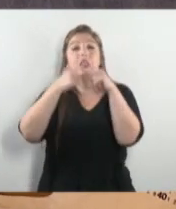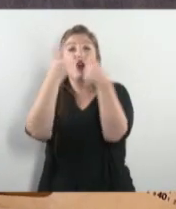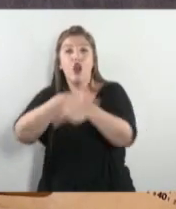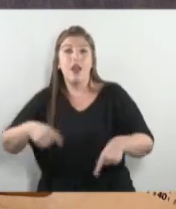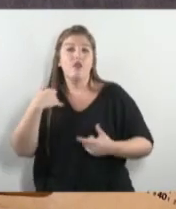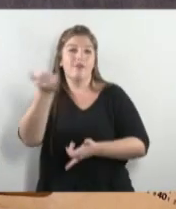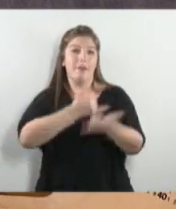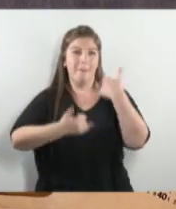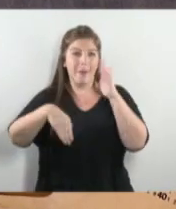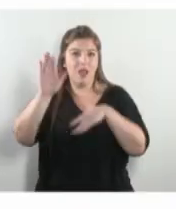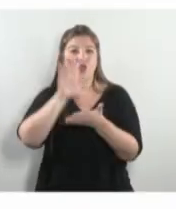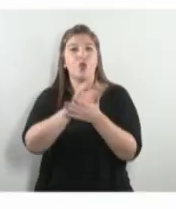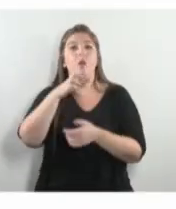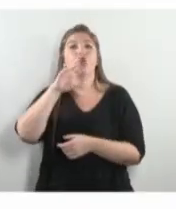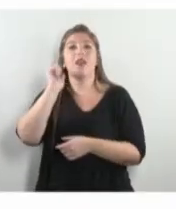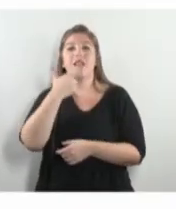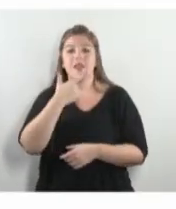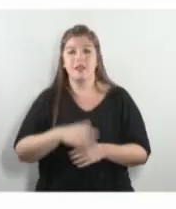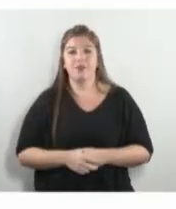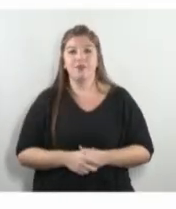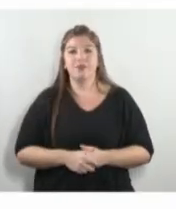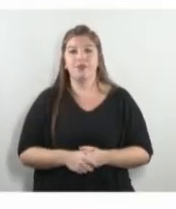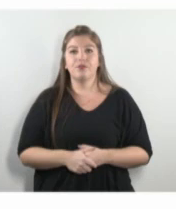mucho más del mundo de las proteínas.